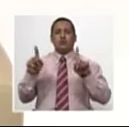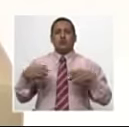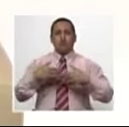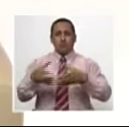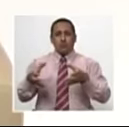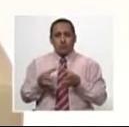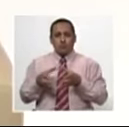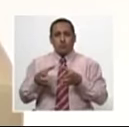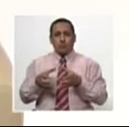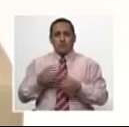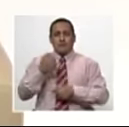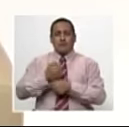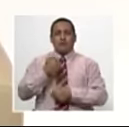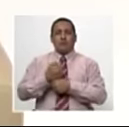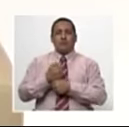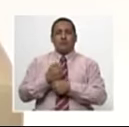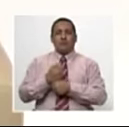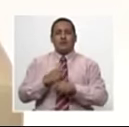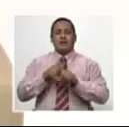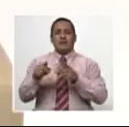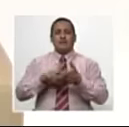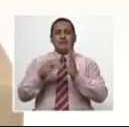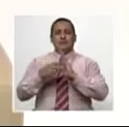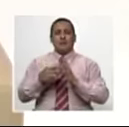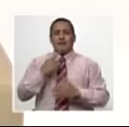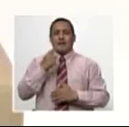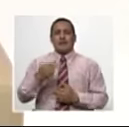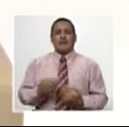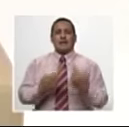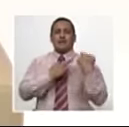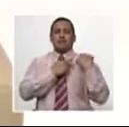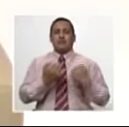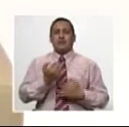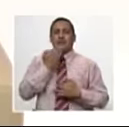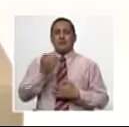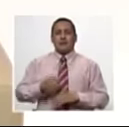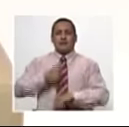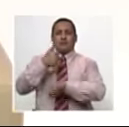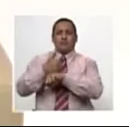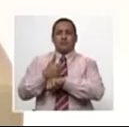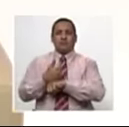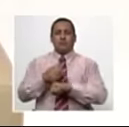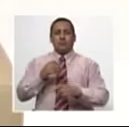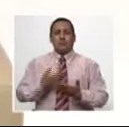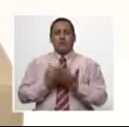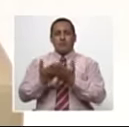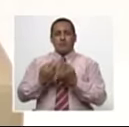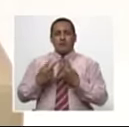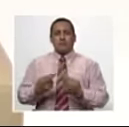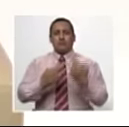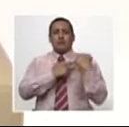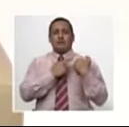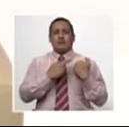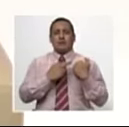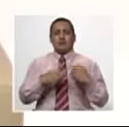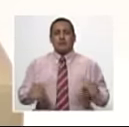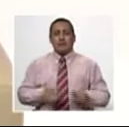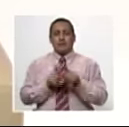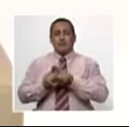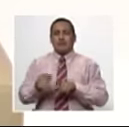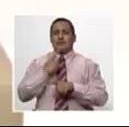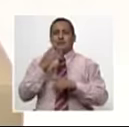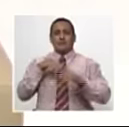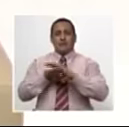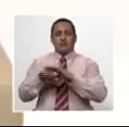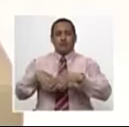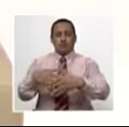poder, ¿no? Que corresponde a quien ostenta una determinada función y que